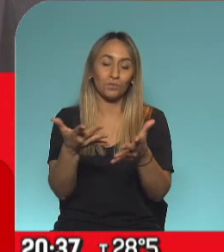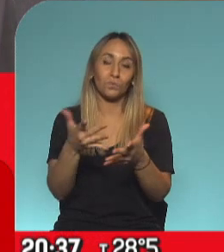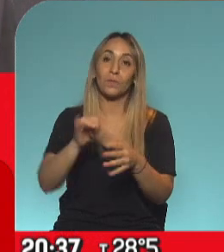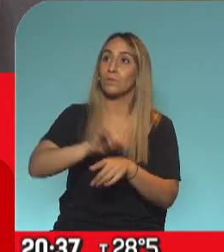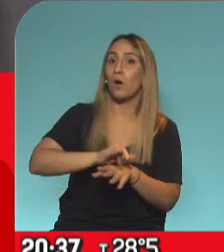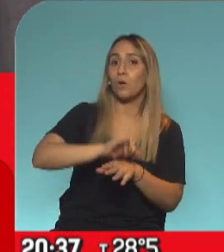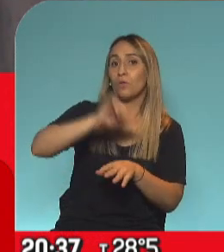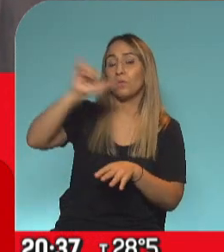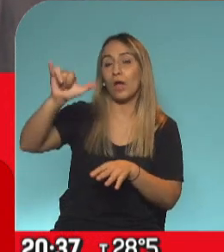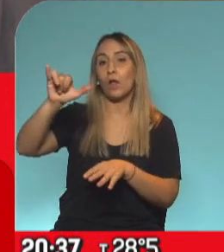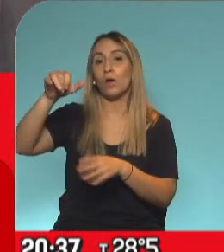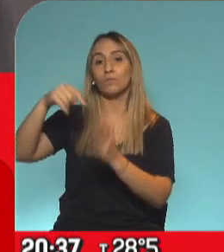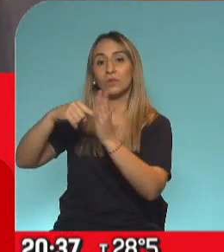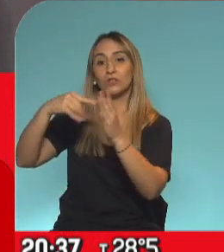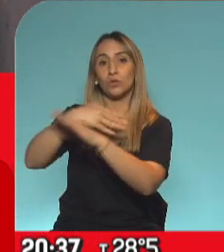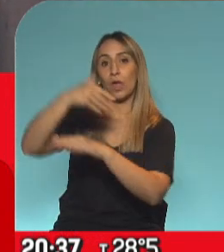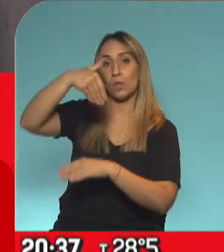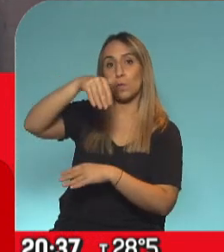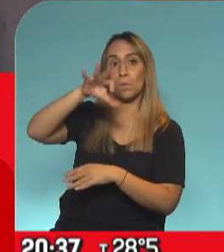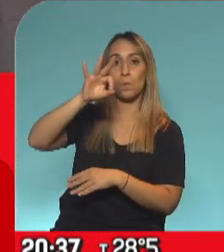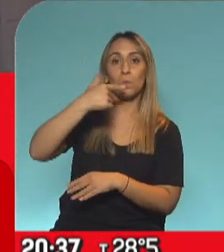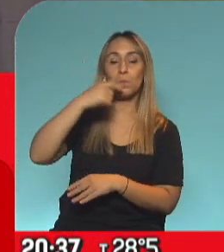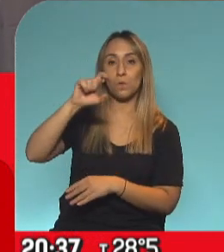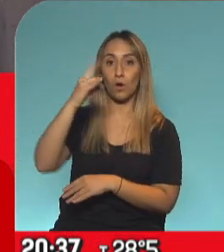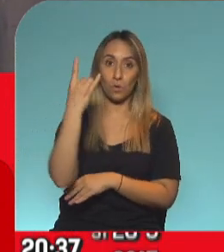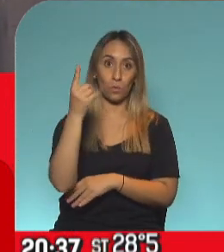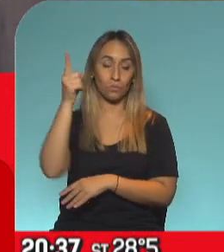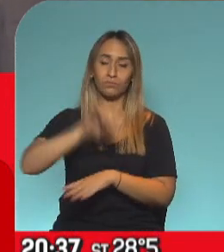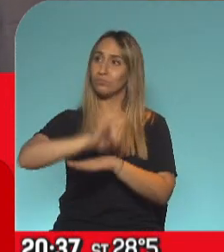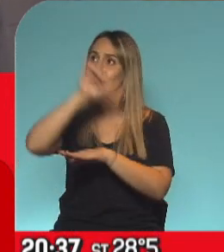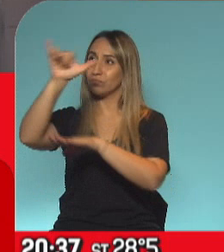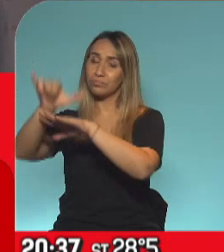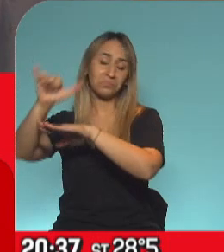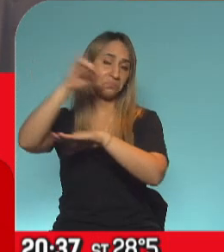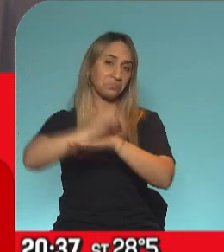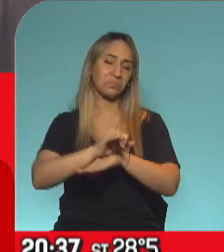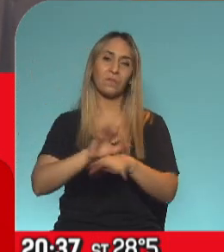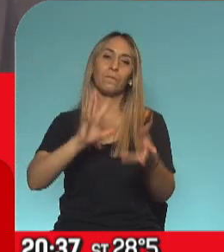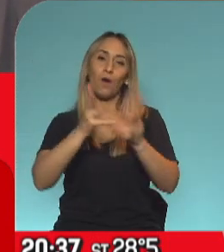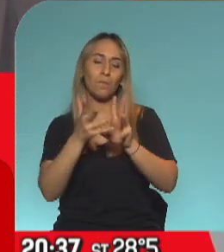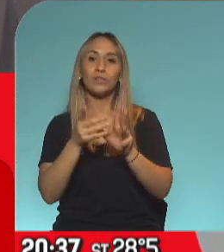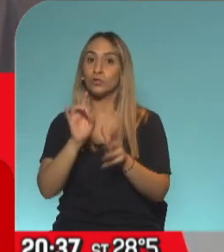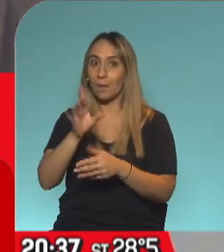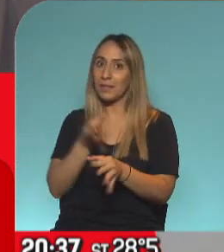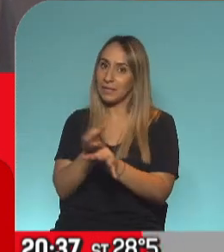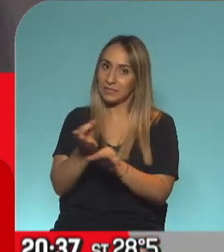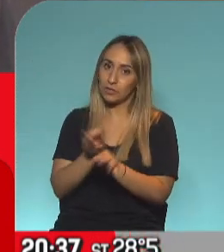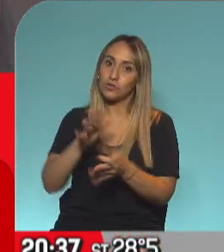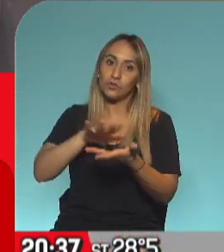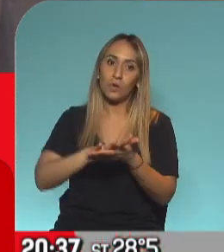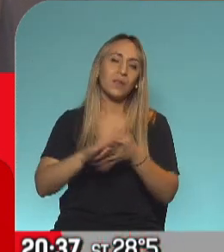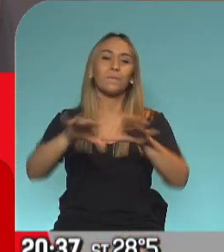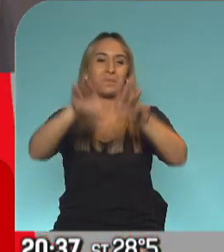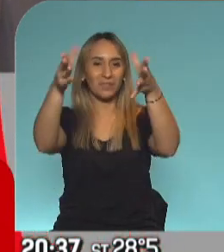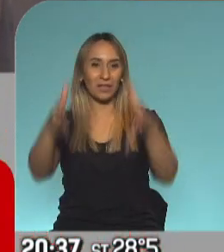Moscú, digamos, y desde el punto de vista logístico es fundamentalmente la manipulación de estos termocontainers, pero que